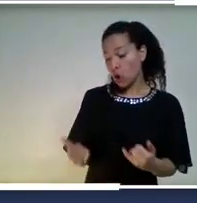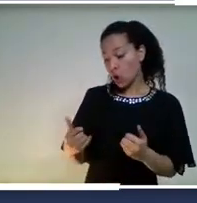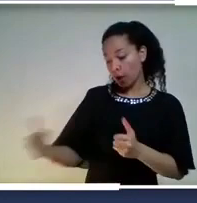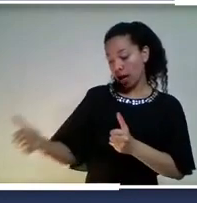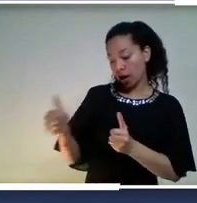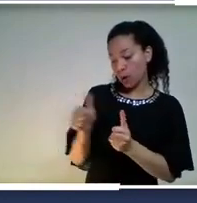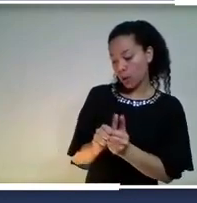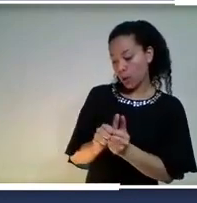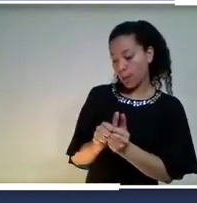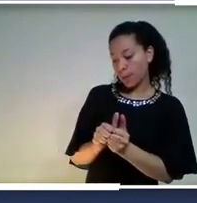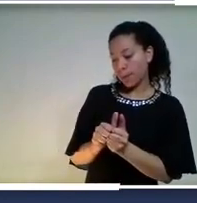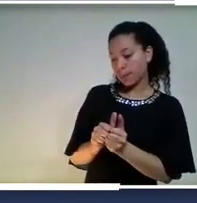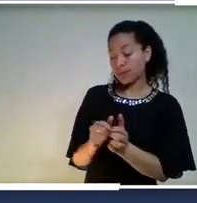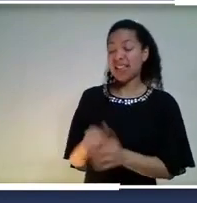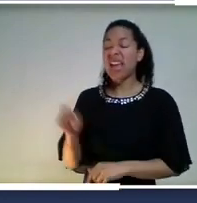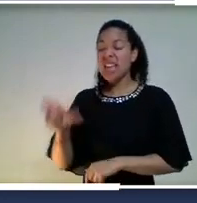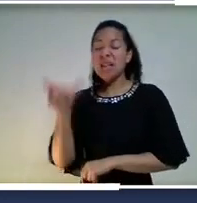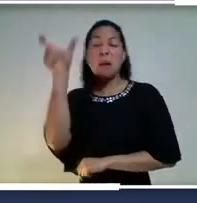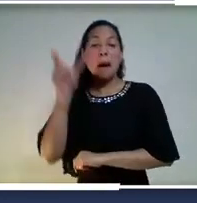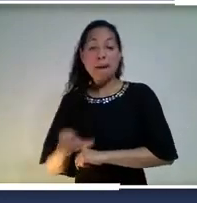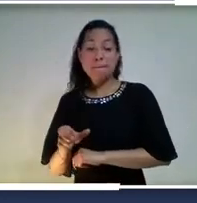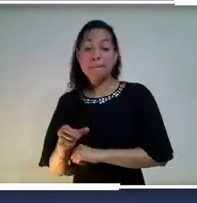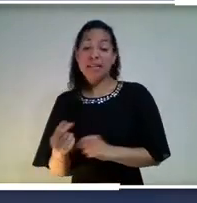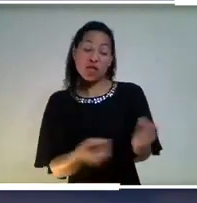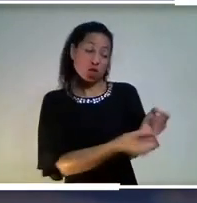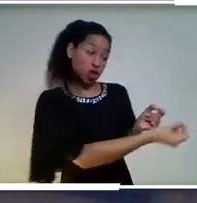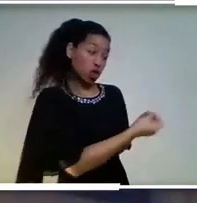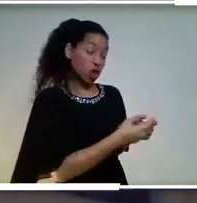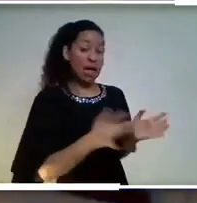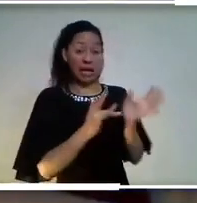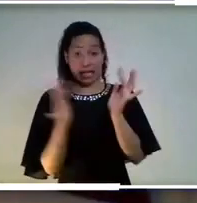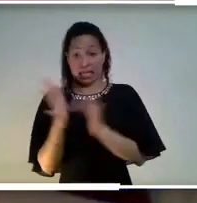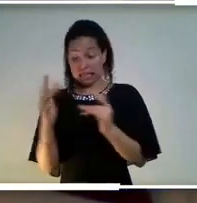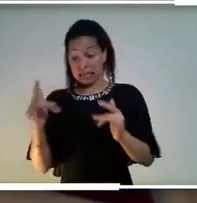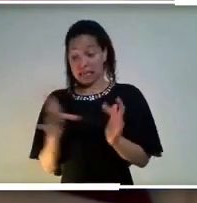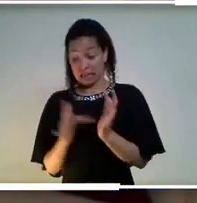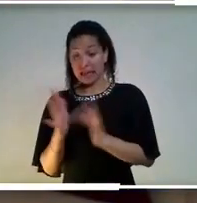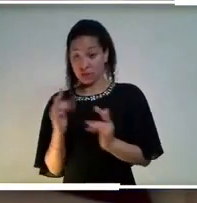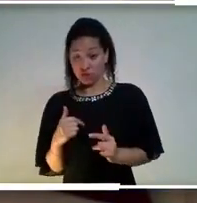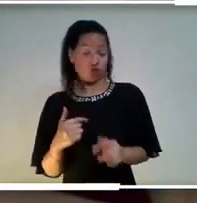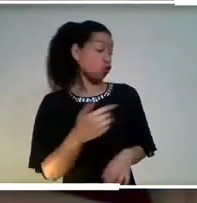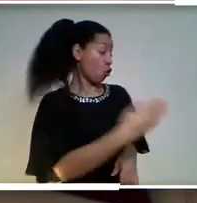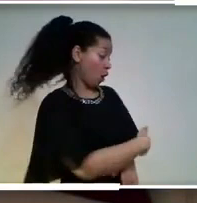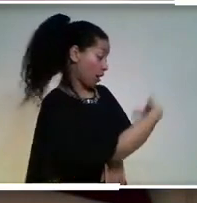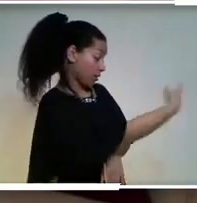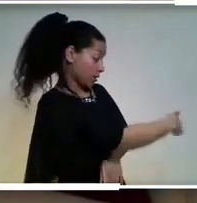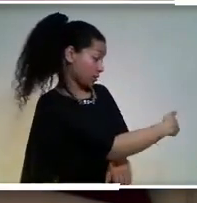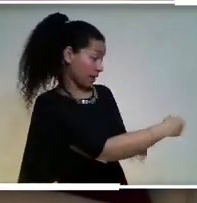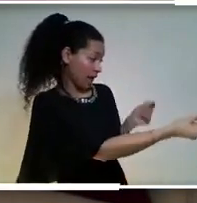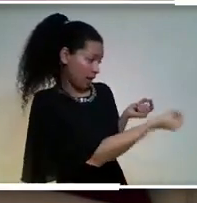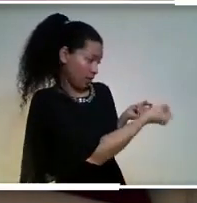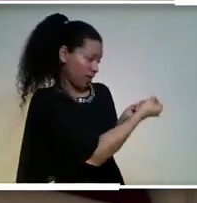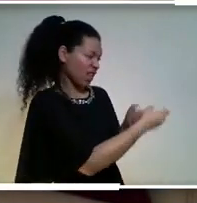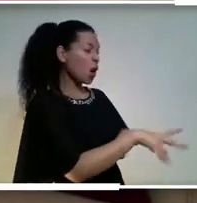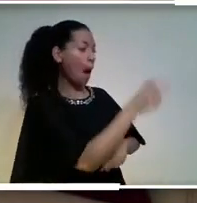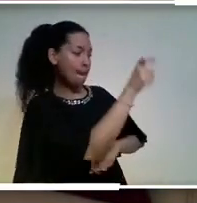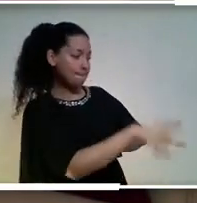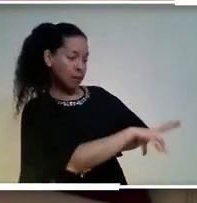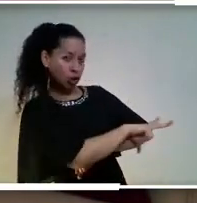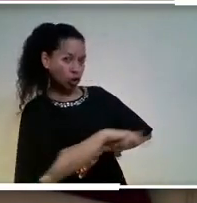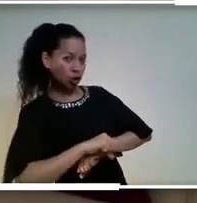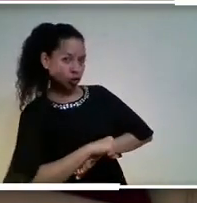ese día estaría en el cielo es lo que aparentemente dice los resultados que cuando empezamos a estudiar esto vemos cuando casiodoro de